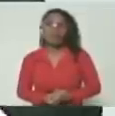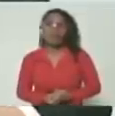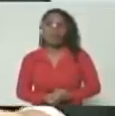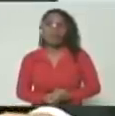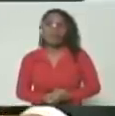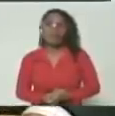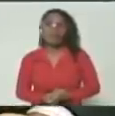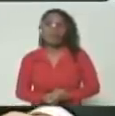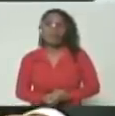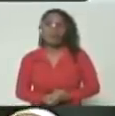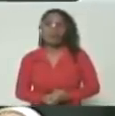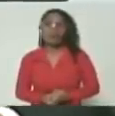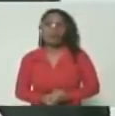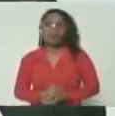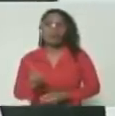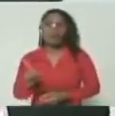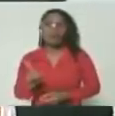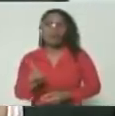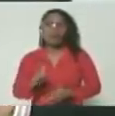poquito más.